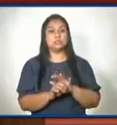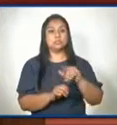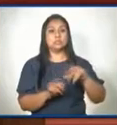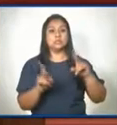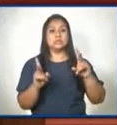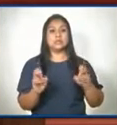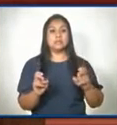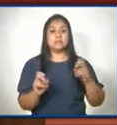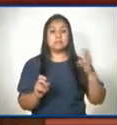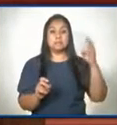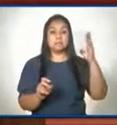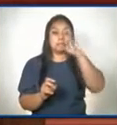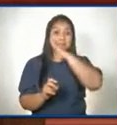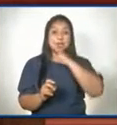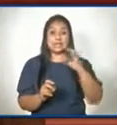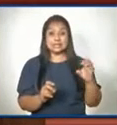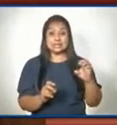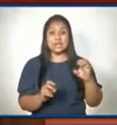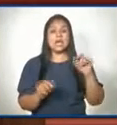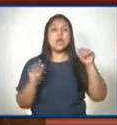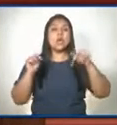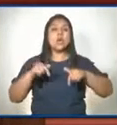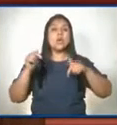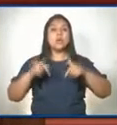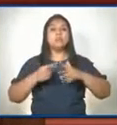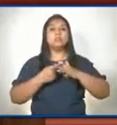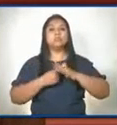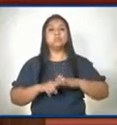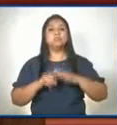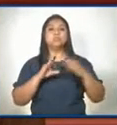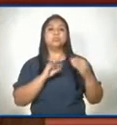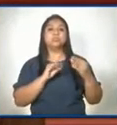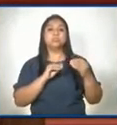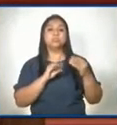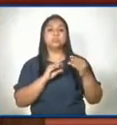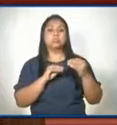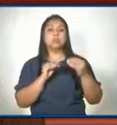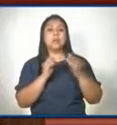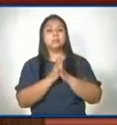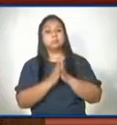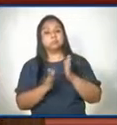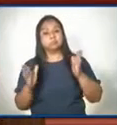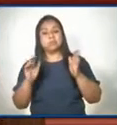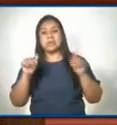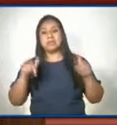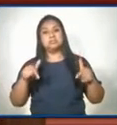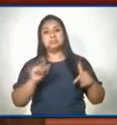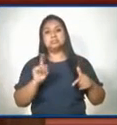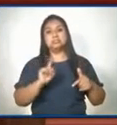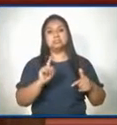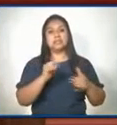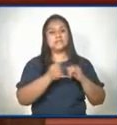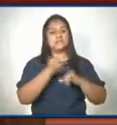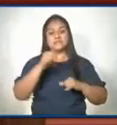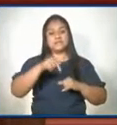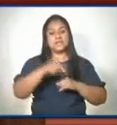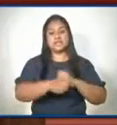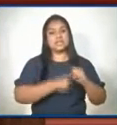En el caso de Belice, hoy están iniciando las negociaciones para la ampliación, o sea que no van a concluir este